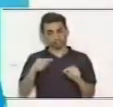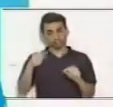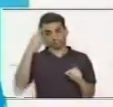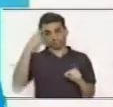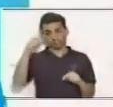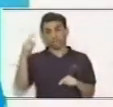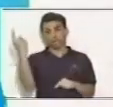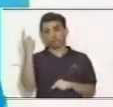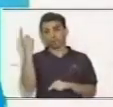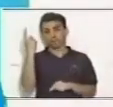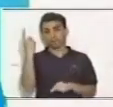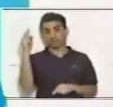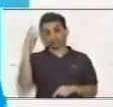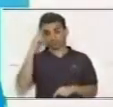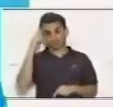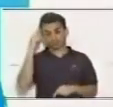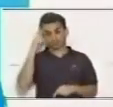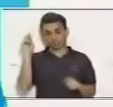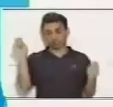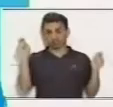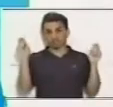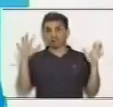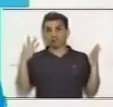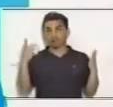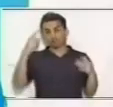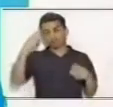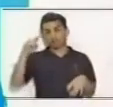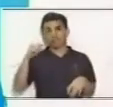importantes que recordar y que celebrar, como el